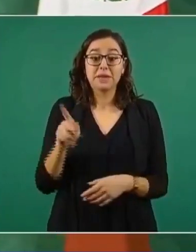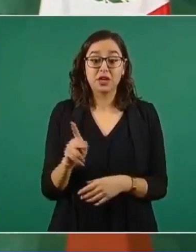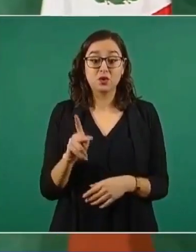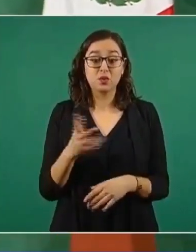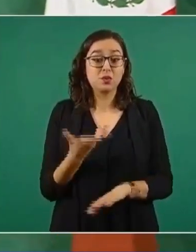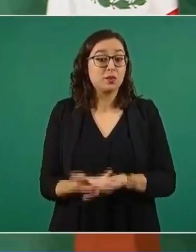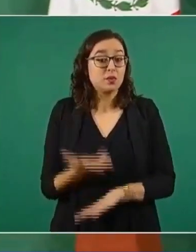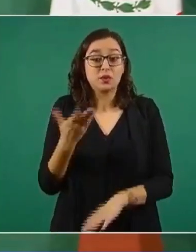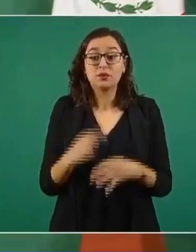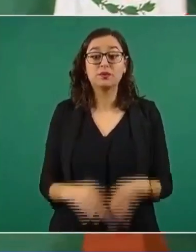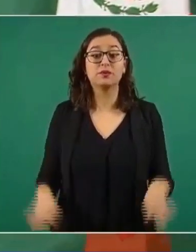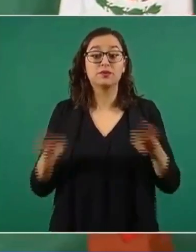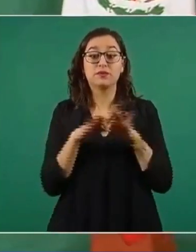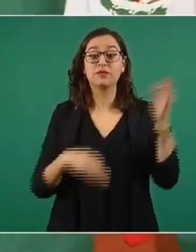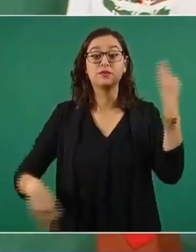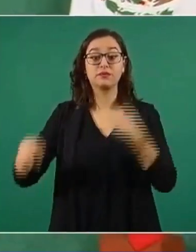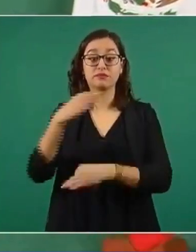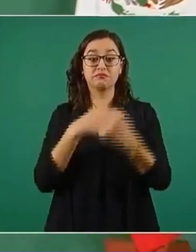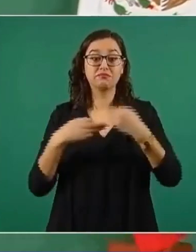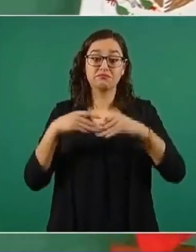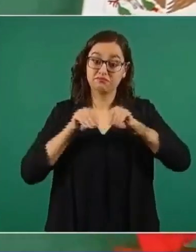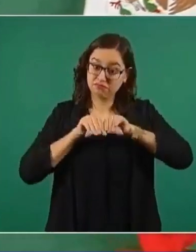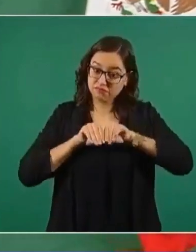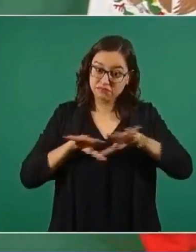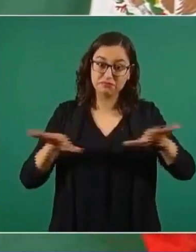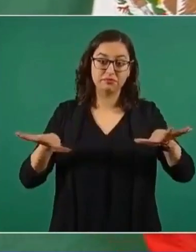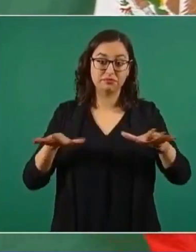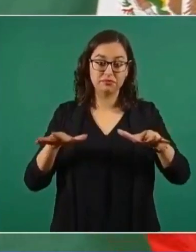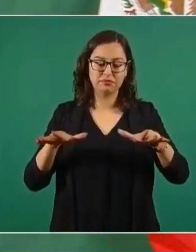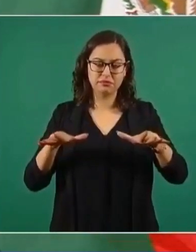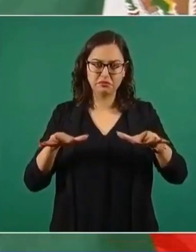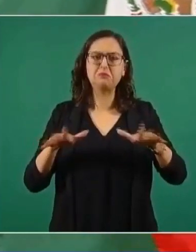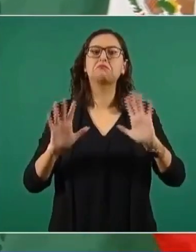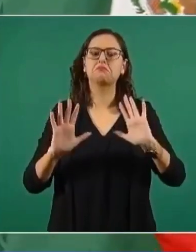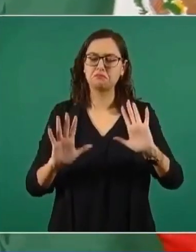ventile y se aclare.